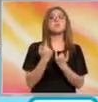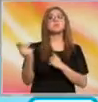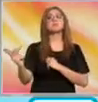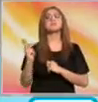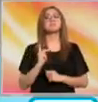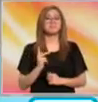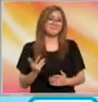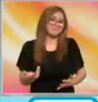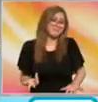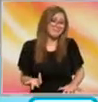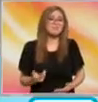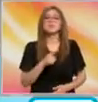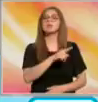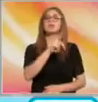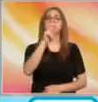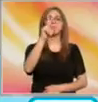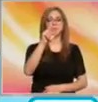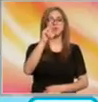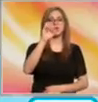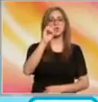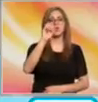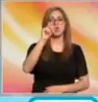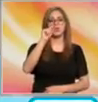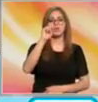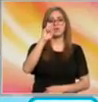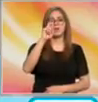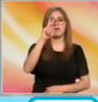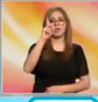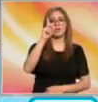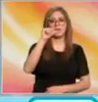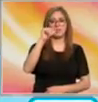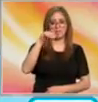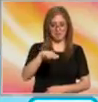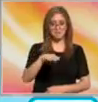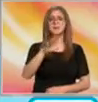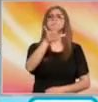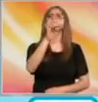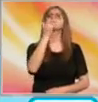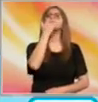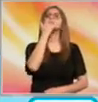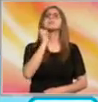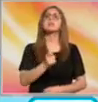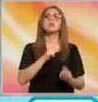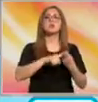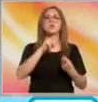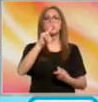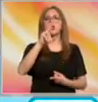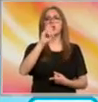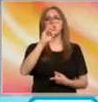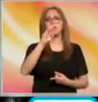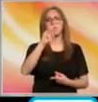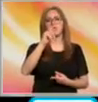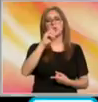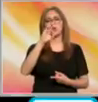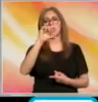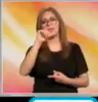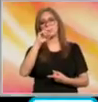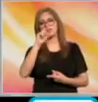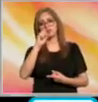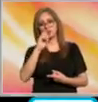Rotterdam se van a divertir mucho. Porque ¿Quién está en la puesta? Está Roberto Cavazos,